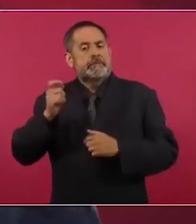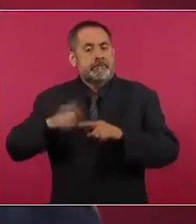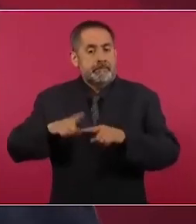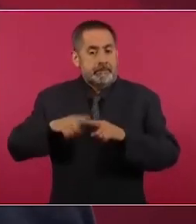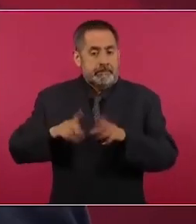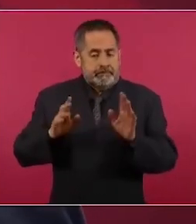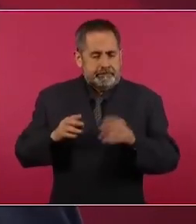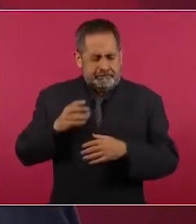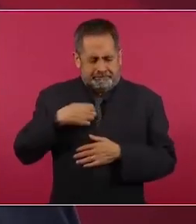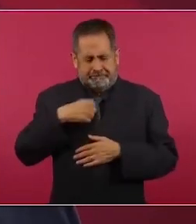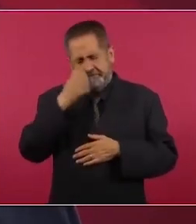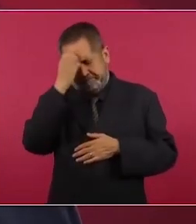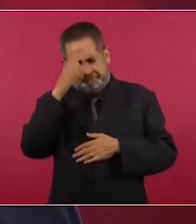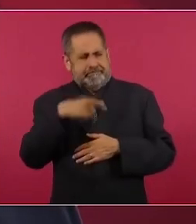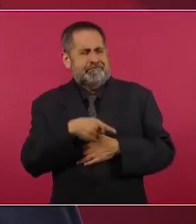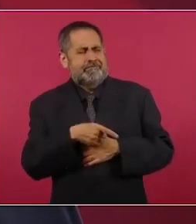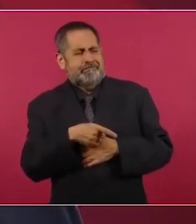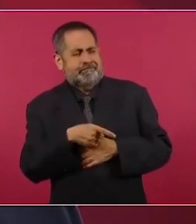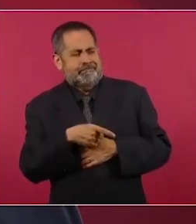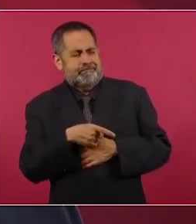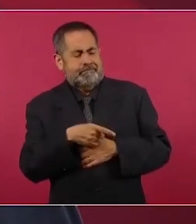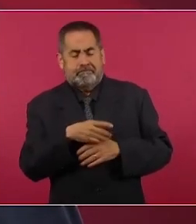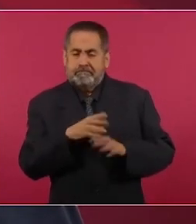nos extrañó